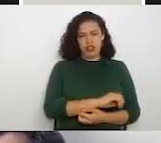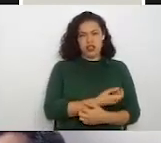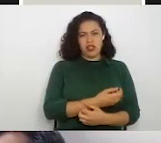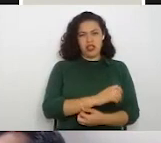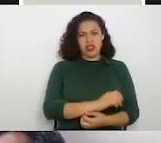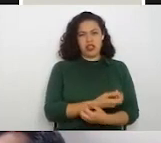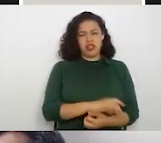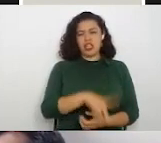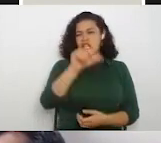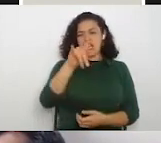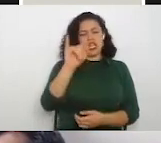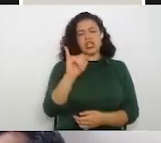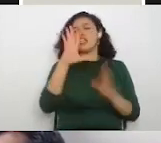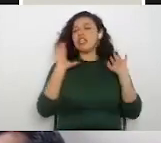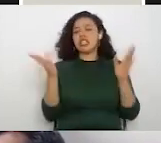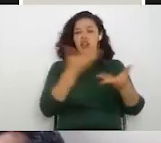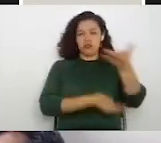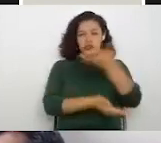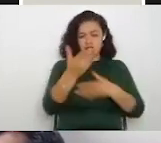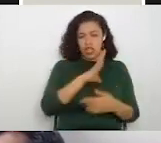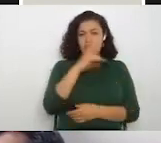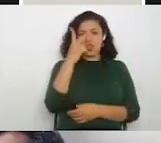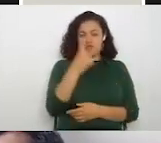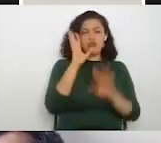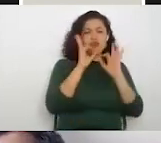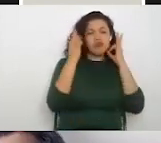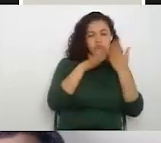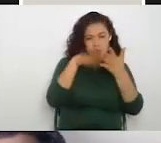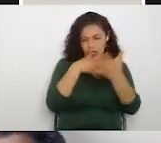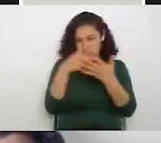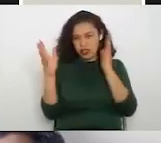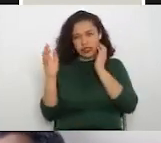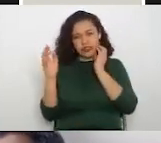ya pudiéramos tener al menos dos formatos,